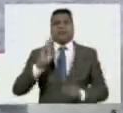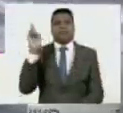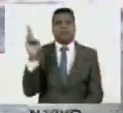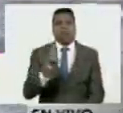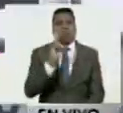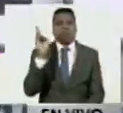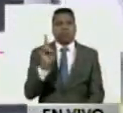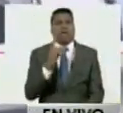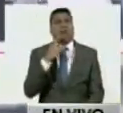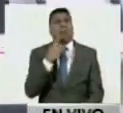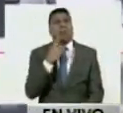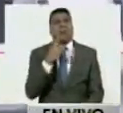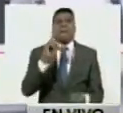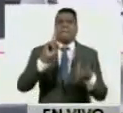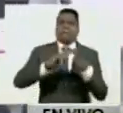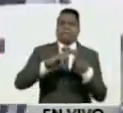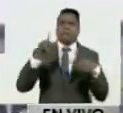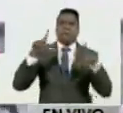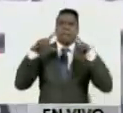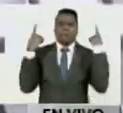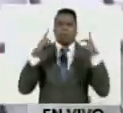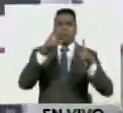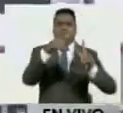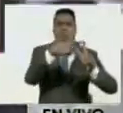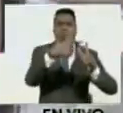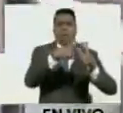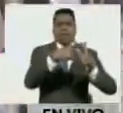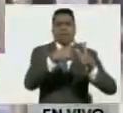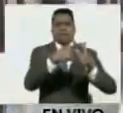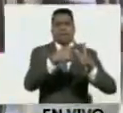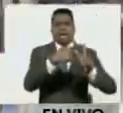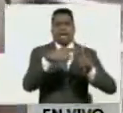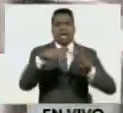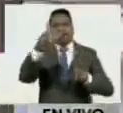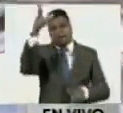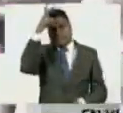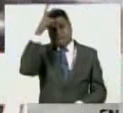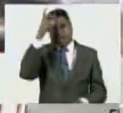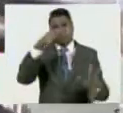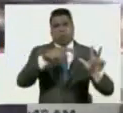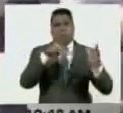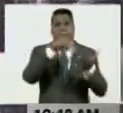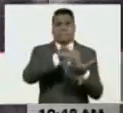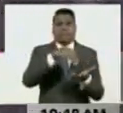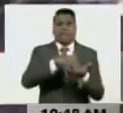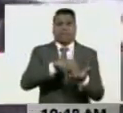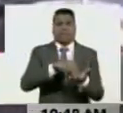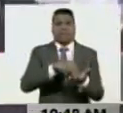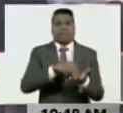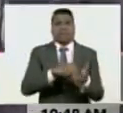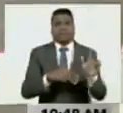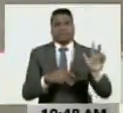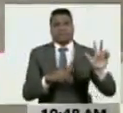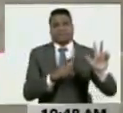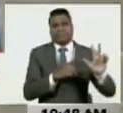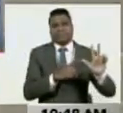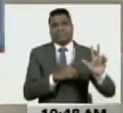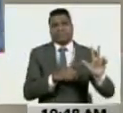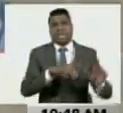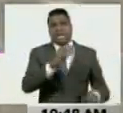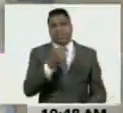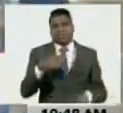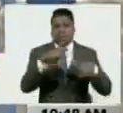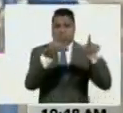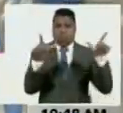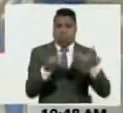estados Vargas, Falcón, Miranda, Anzoátegui y Aragua. Esos lugares con